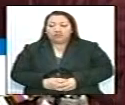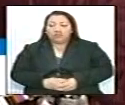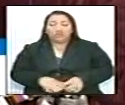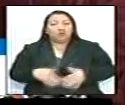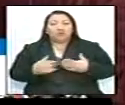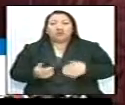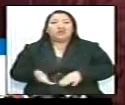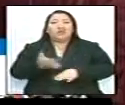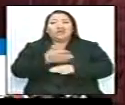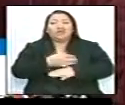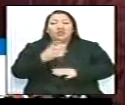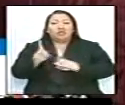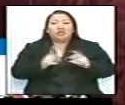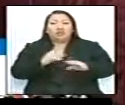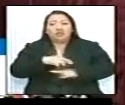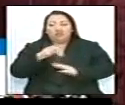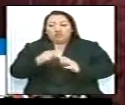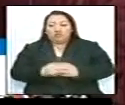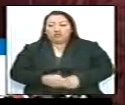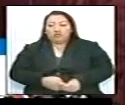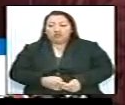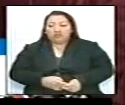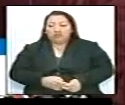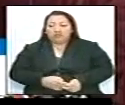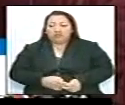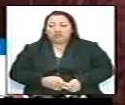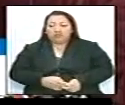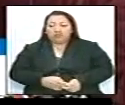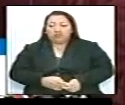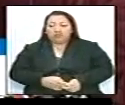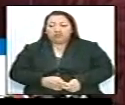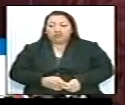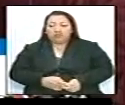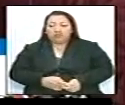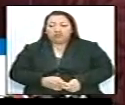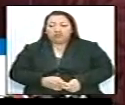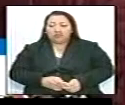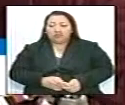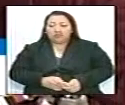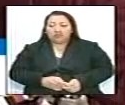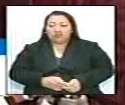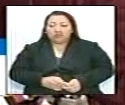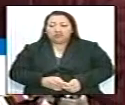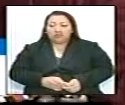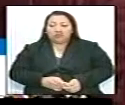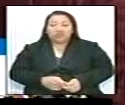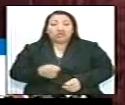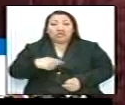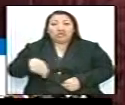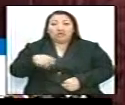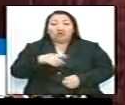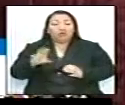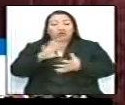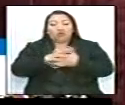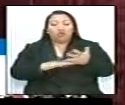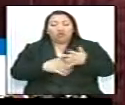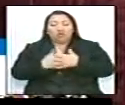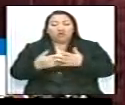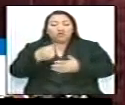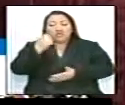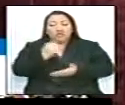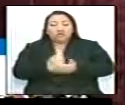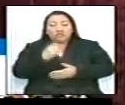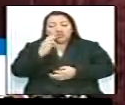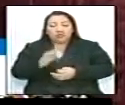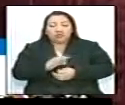del debate del proyecto como un tema de fondo, porque finalmente son ellos los que van a marcar la pauta de un cronograma en función a si aprobamos